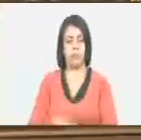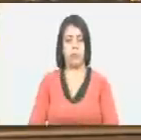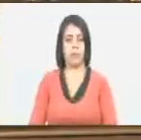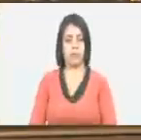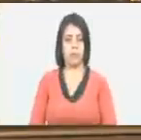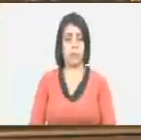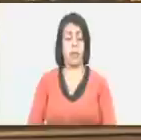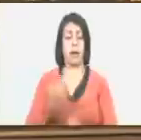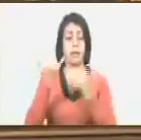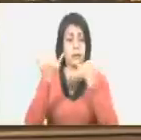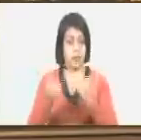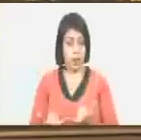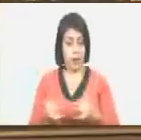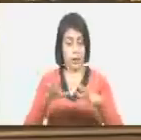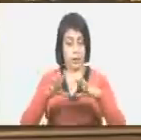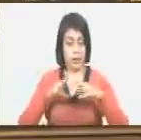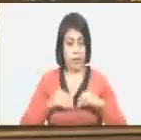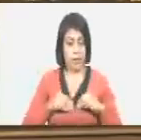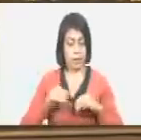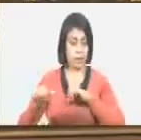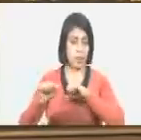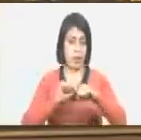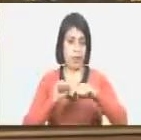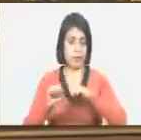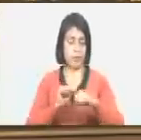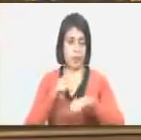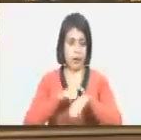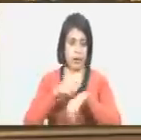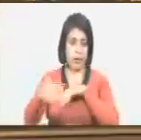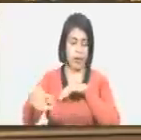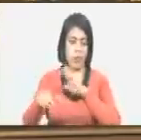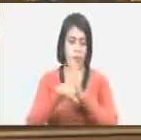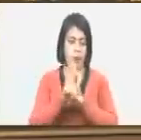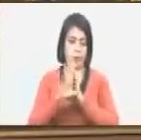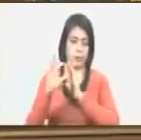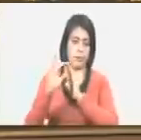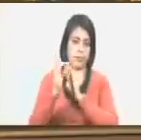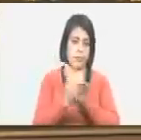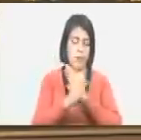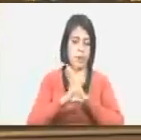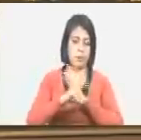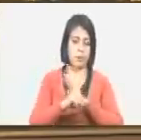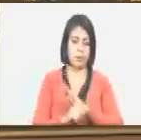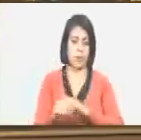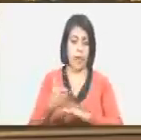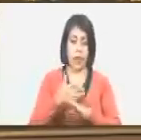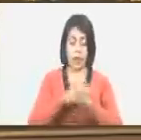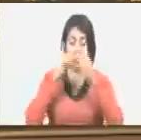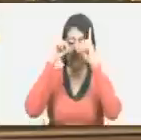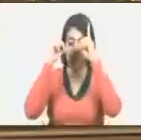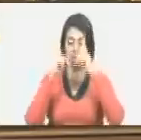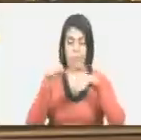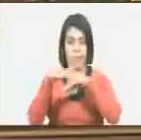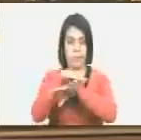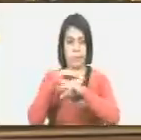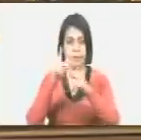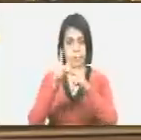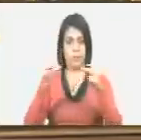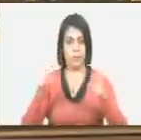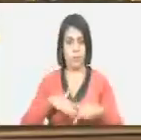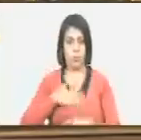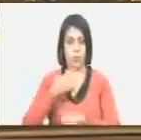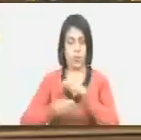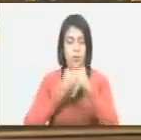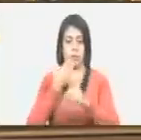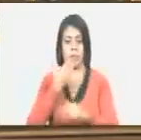33. Una vez admitida la acción de extinción de dominio y antes de la sentencia, el Ministerio Público